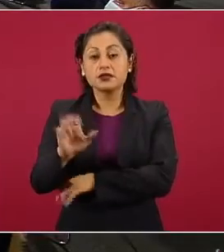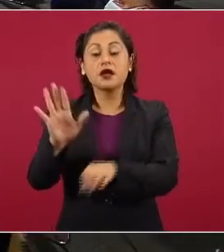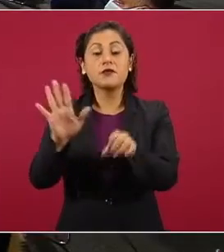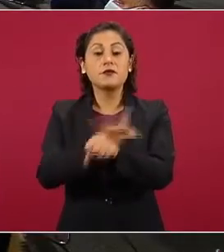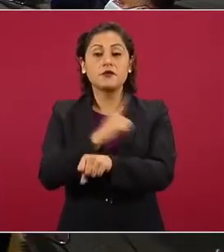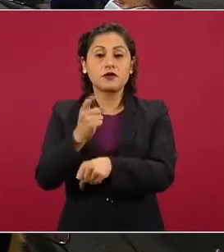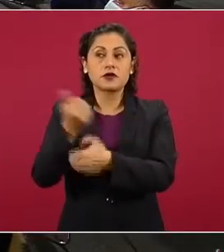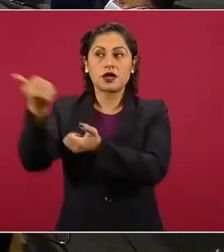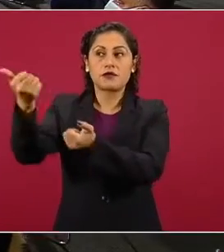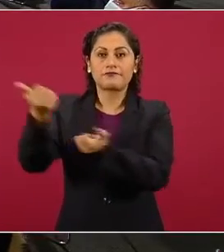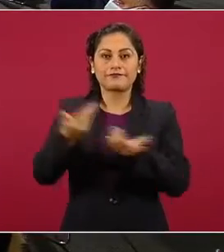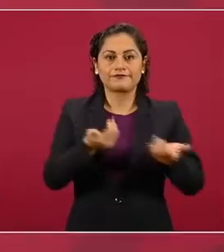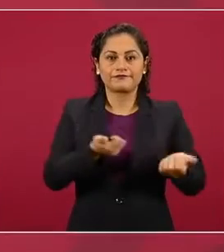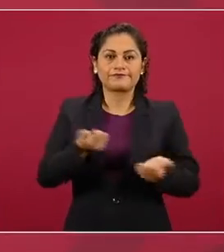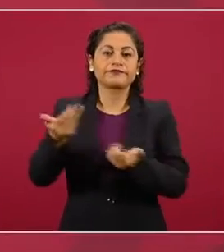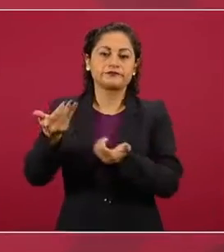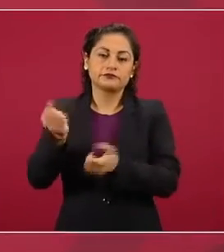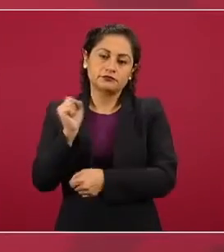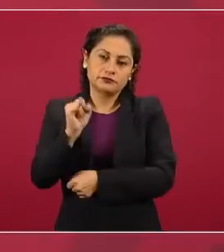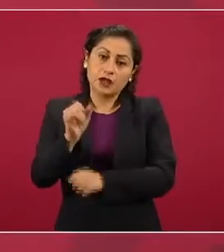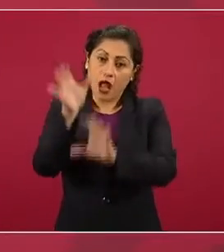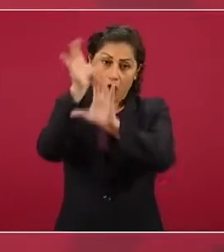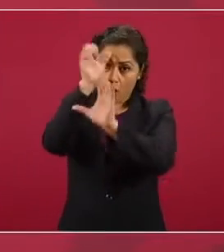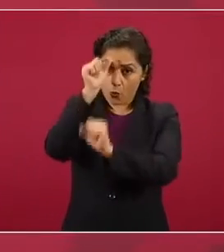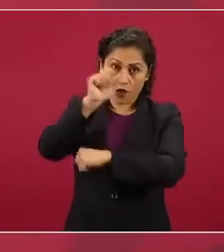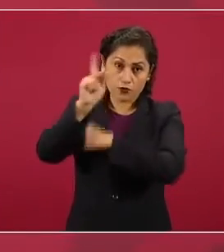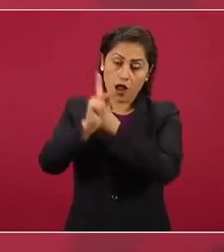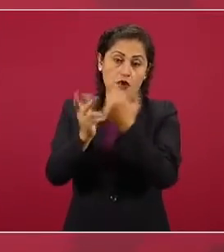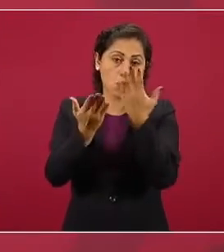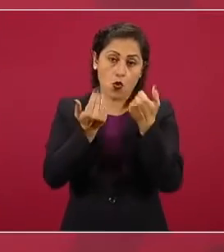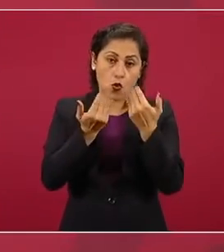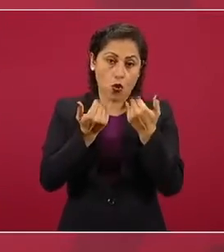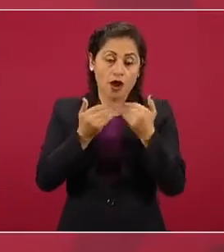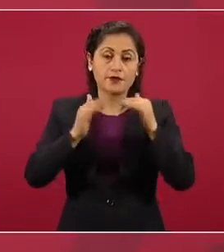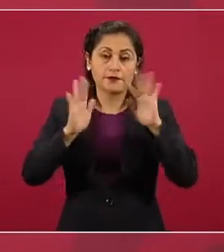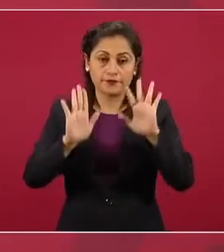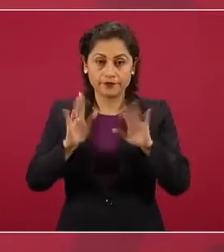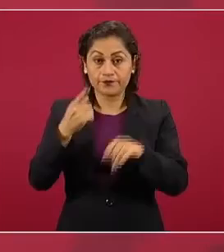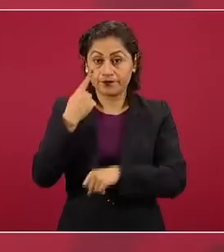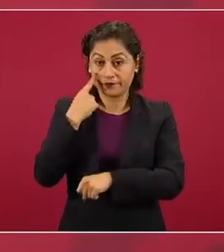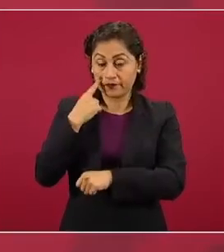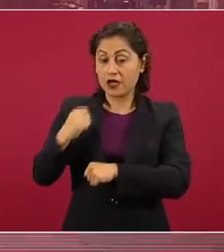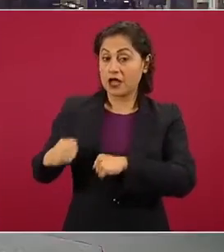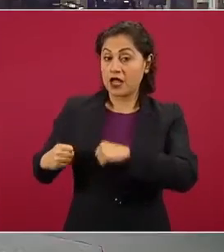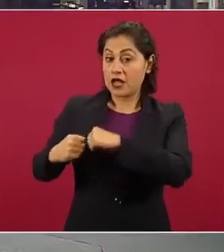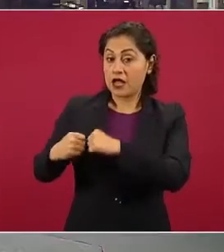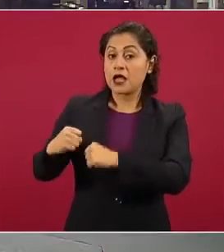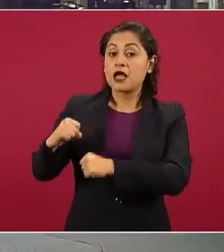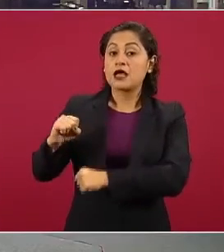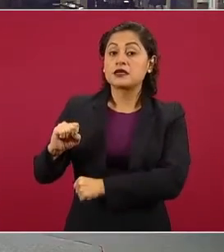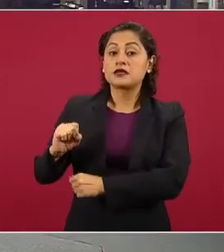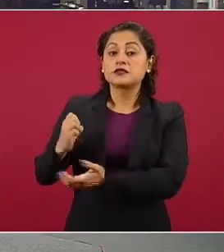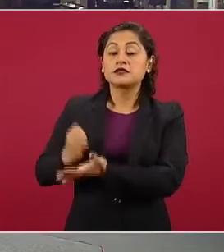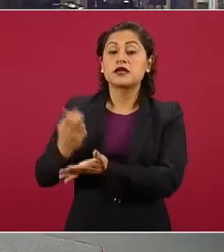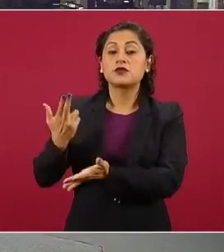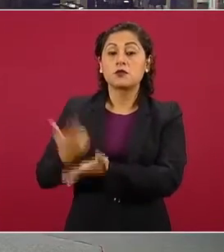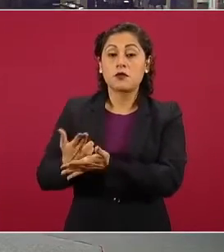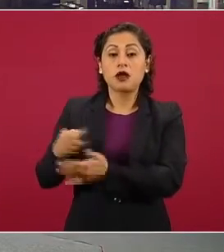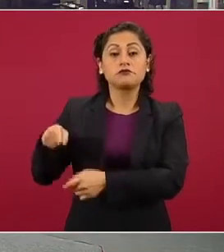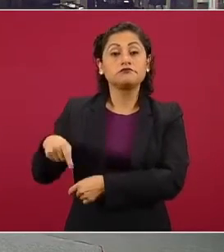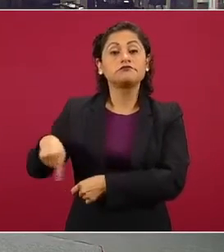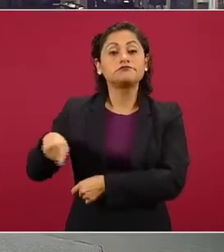de mercancías. En el caso de Chetumal, por ejemplo, no tenemos